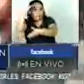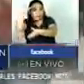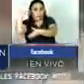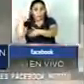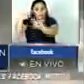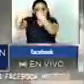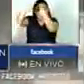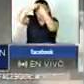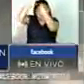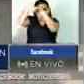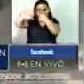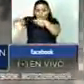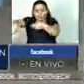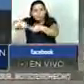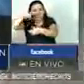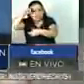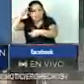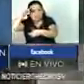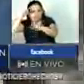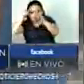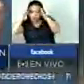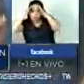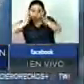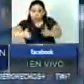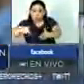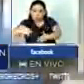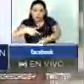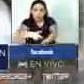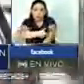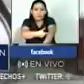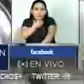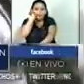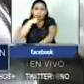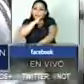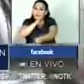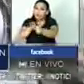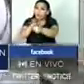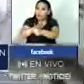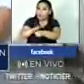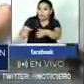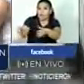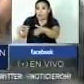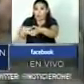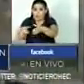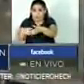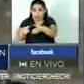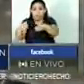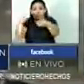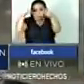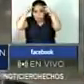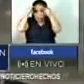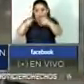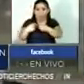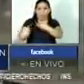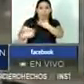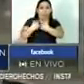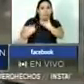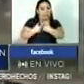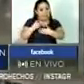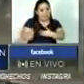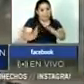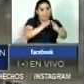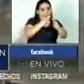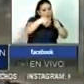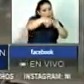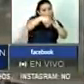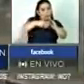que trabajan en atender a los pacientes con COVID-19 y por tal motivo habrían sido amenazadas para abandonar su lugar de residencia en